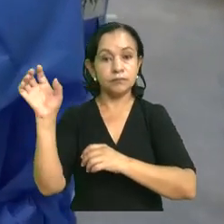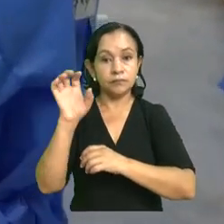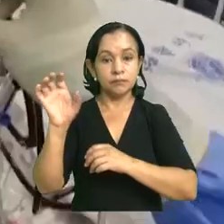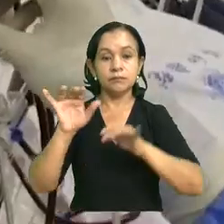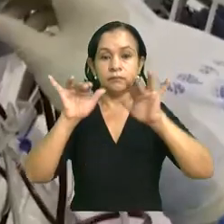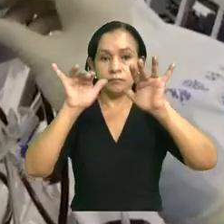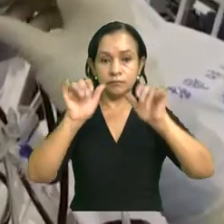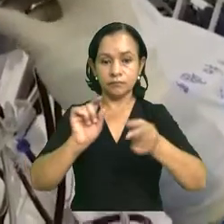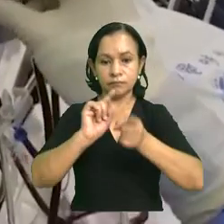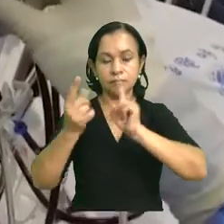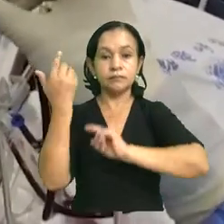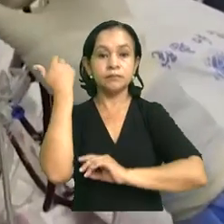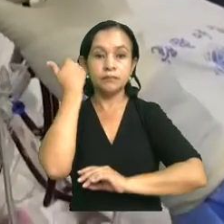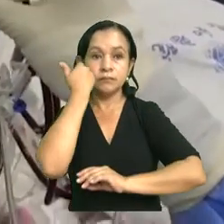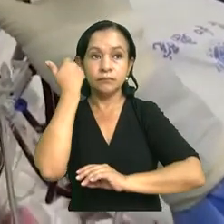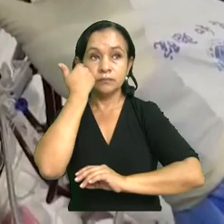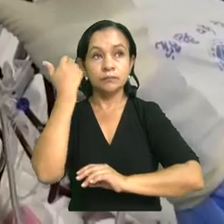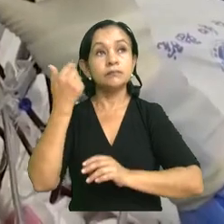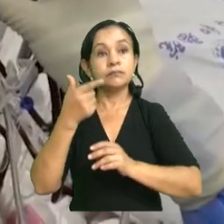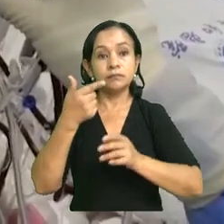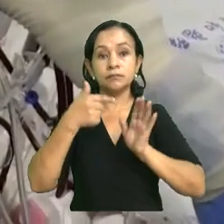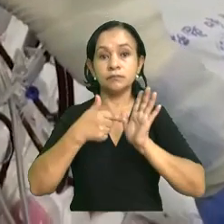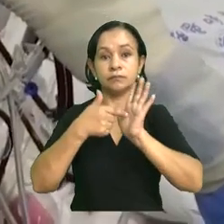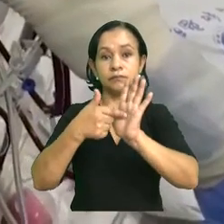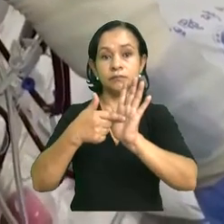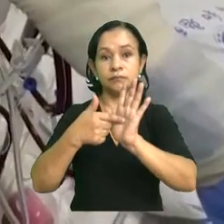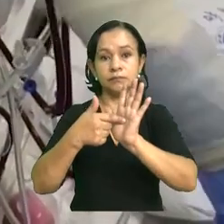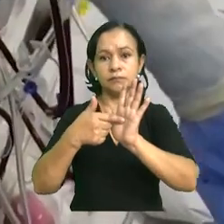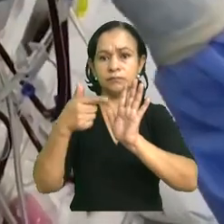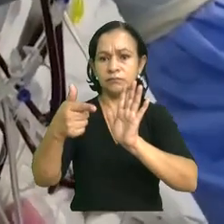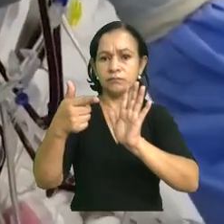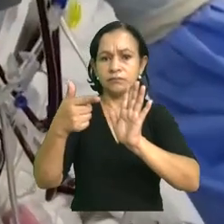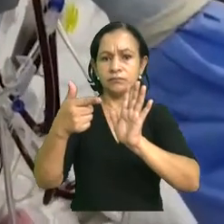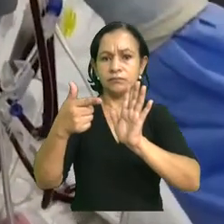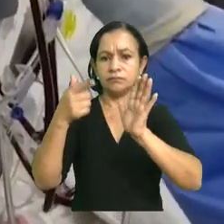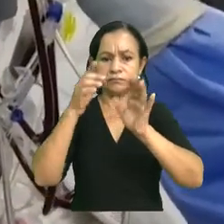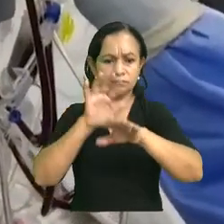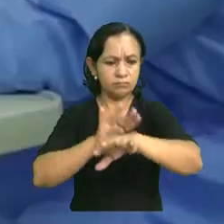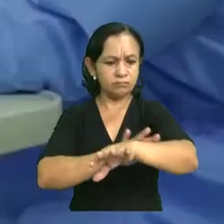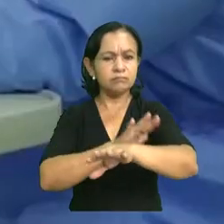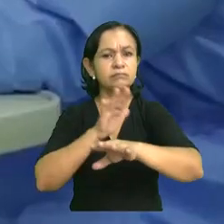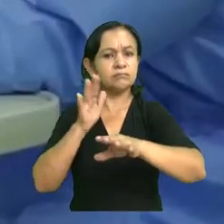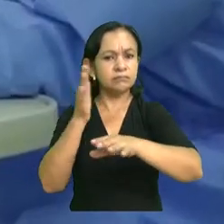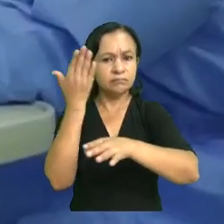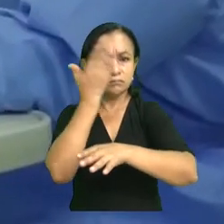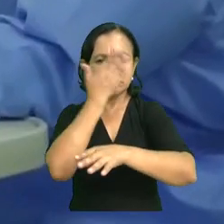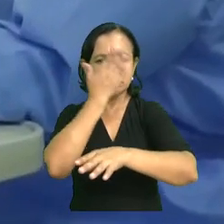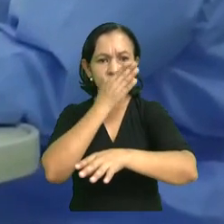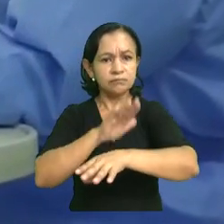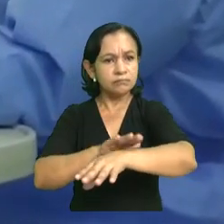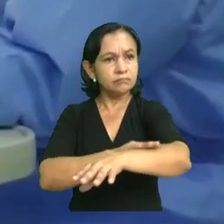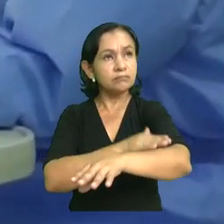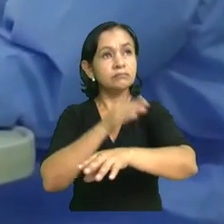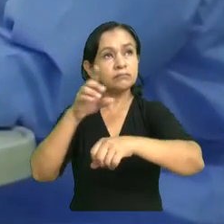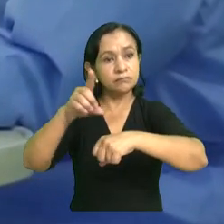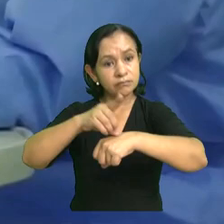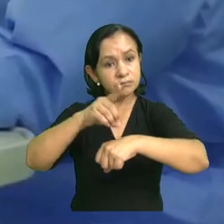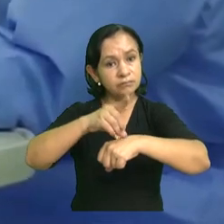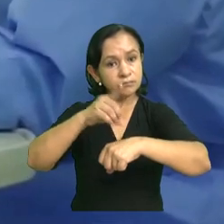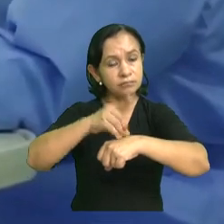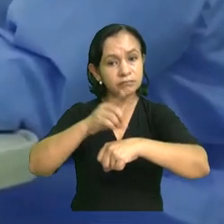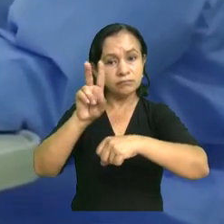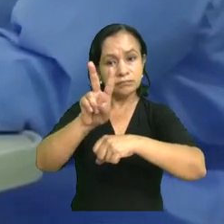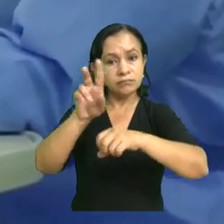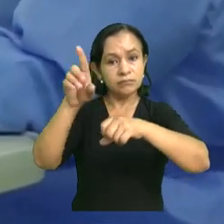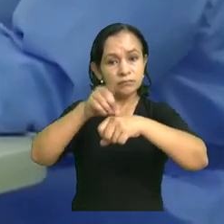lograron superar la enfermedad, presentan ahora un oscurecimiento en su piel. El doctor Li Shuchen, que está tratando a ambos